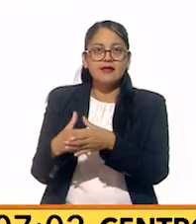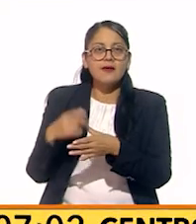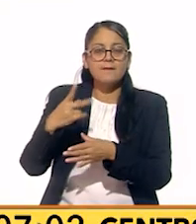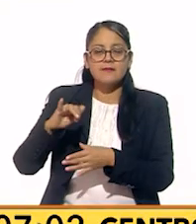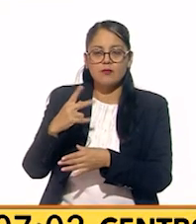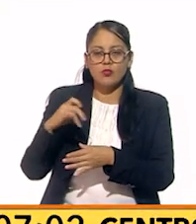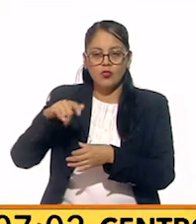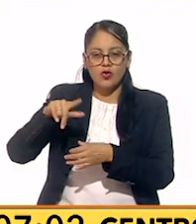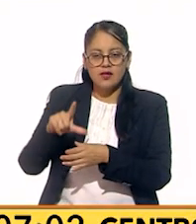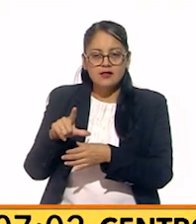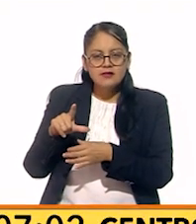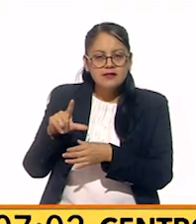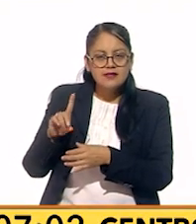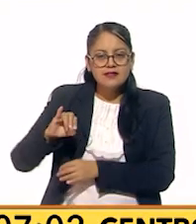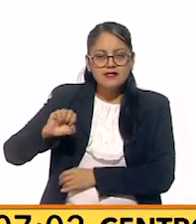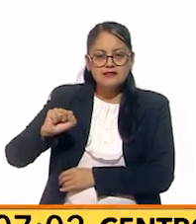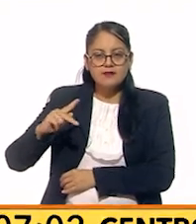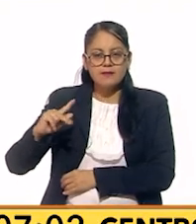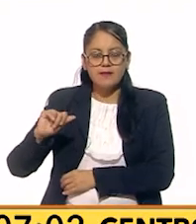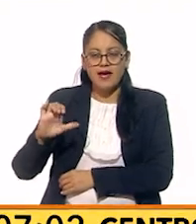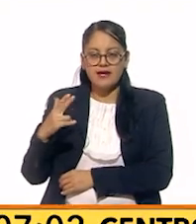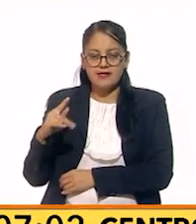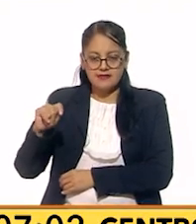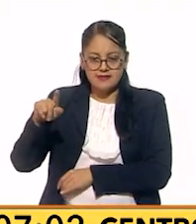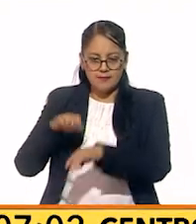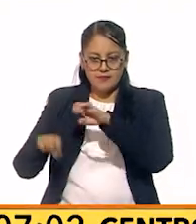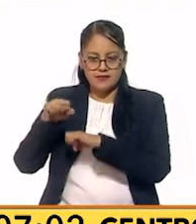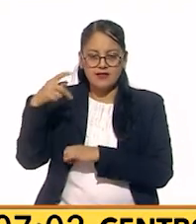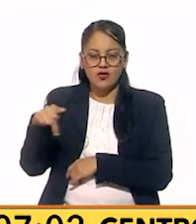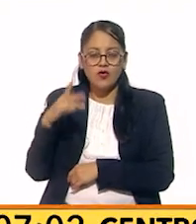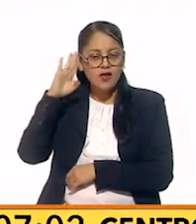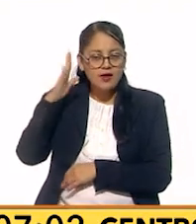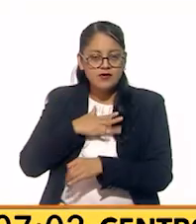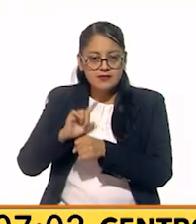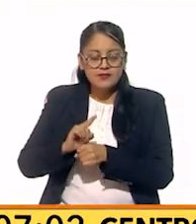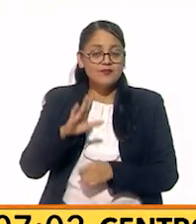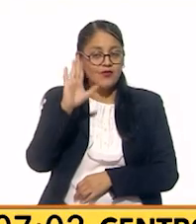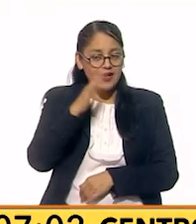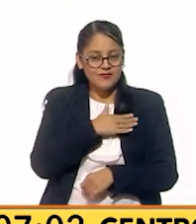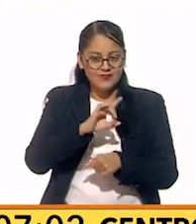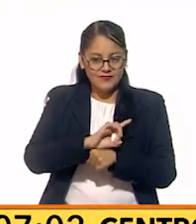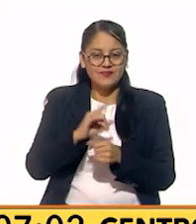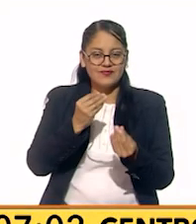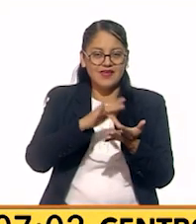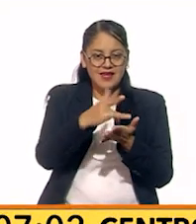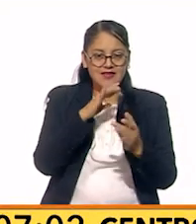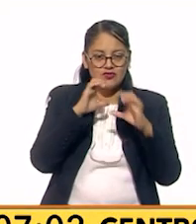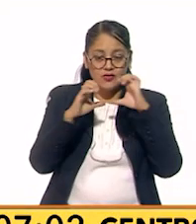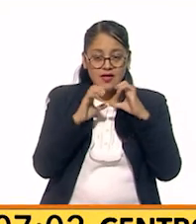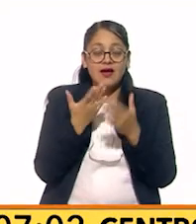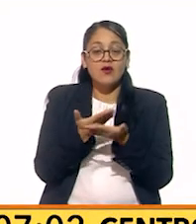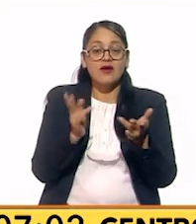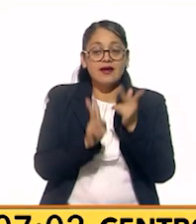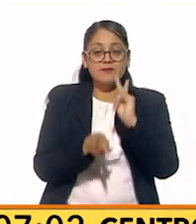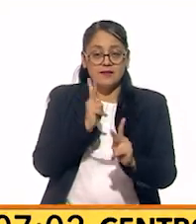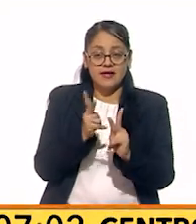bienvenida. Hola, buenos días, Angélica. Muchas gracias. Gracias a ti por esta comunicación. Pues hablar de